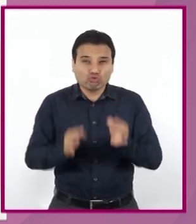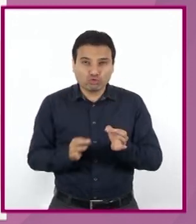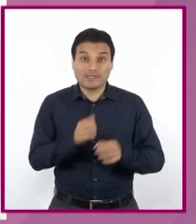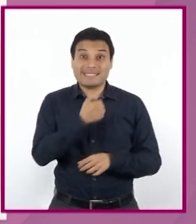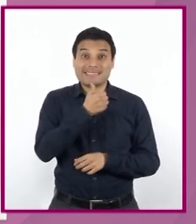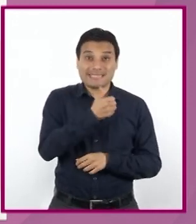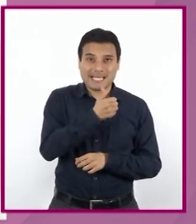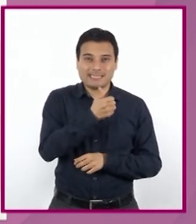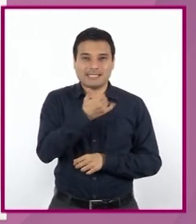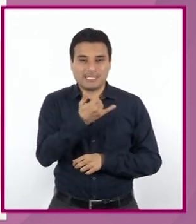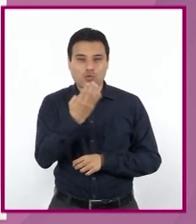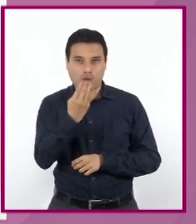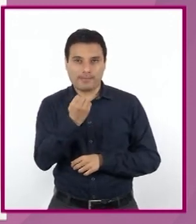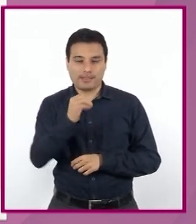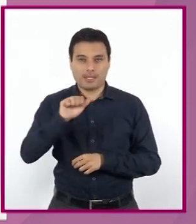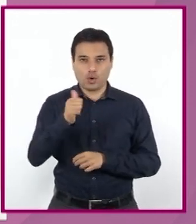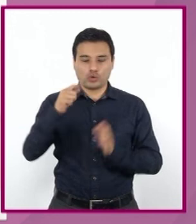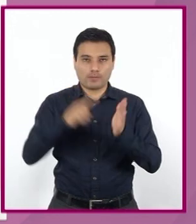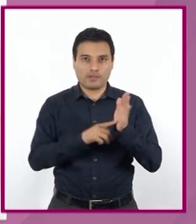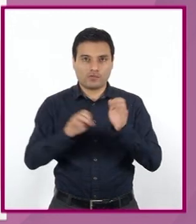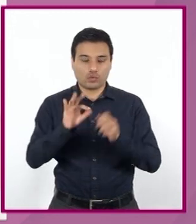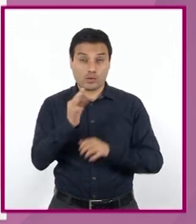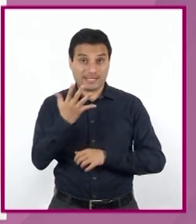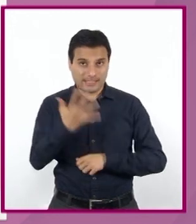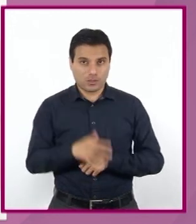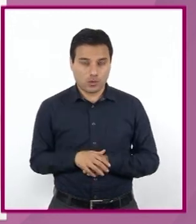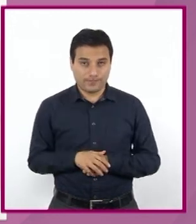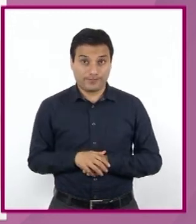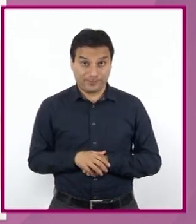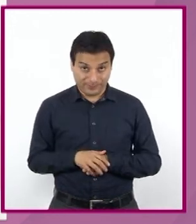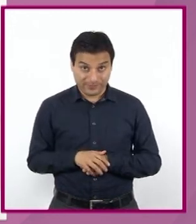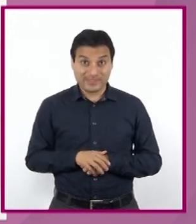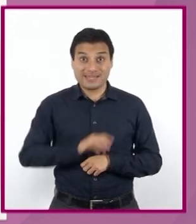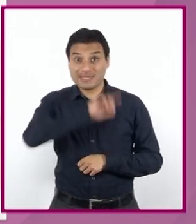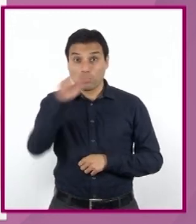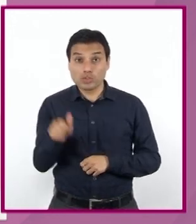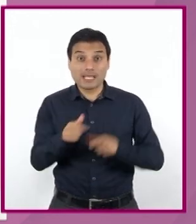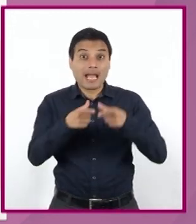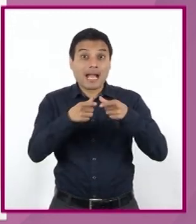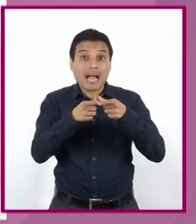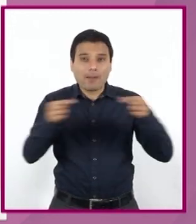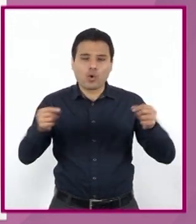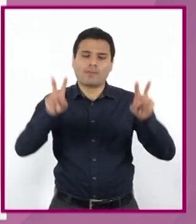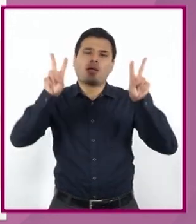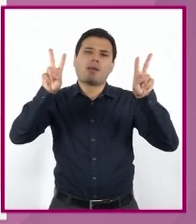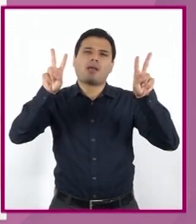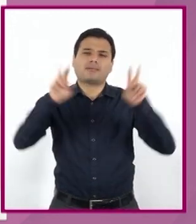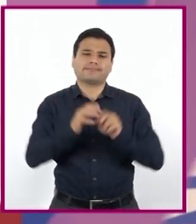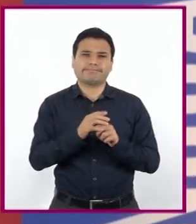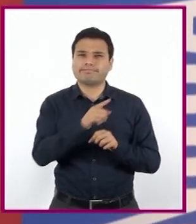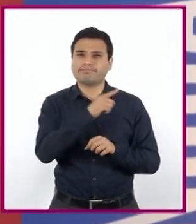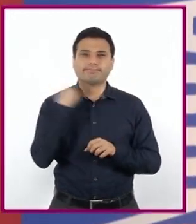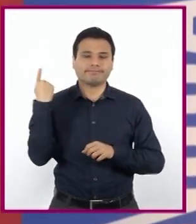y 9 de agosto de 1945 y llevaron a la rendición a Japón.